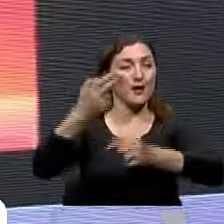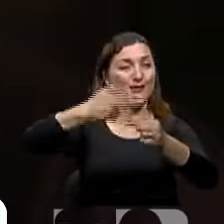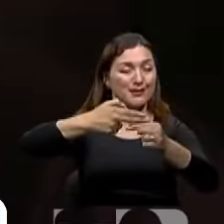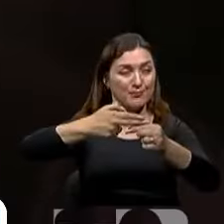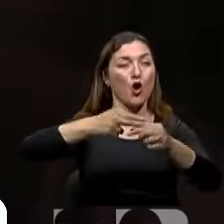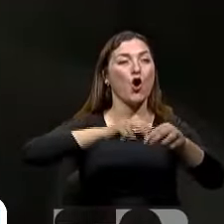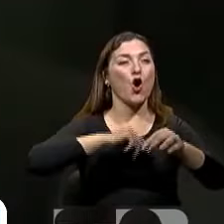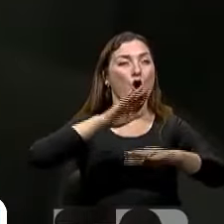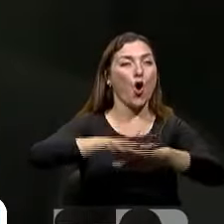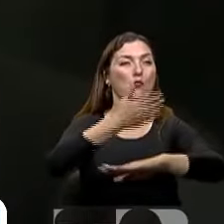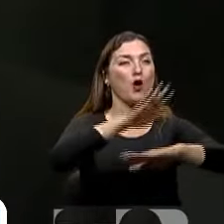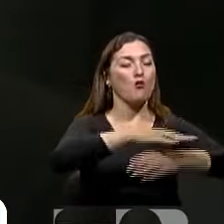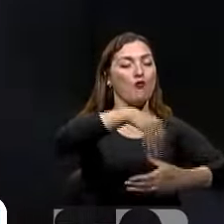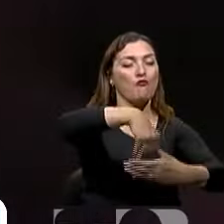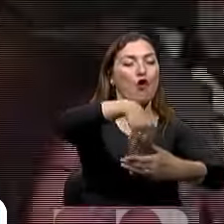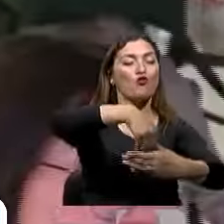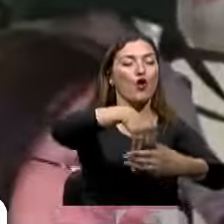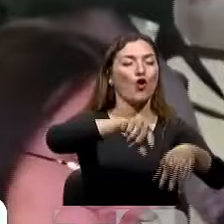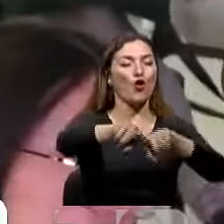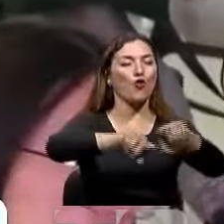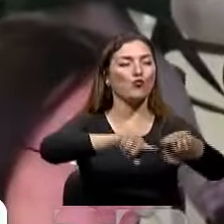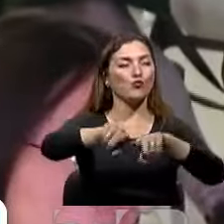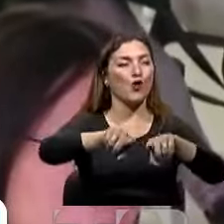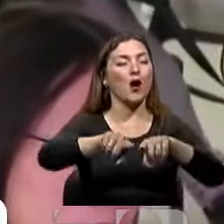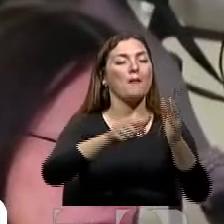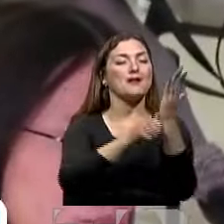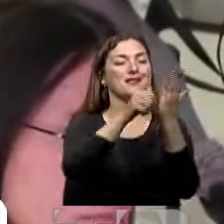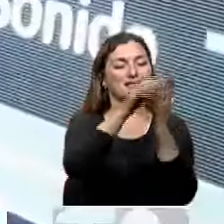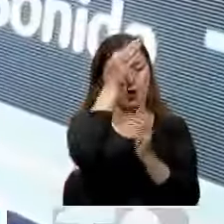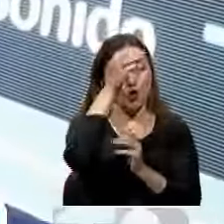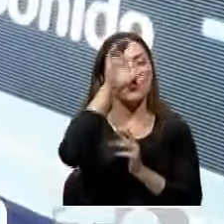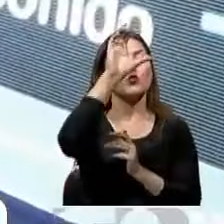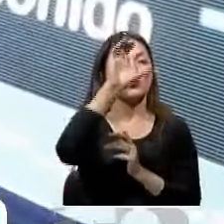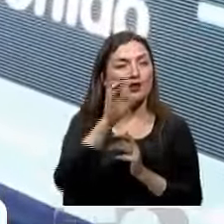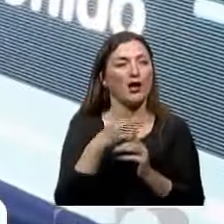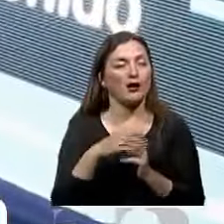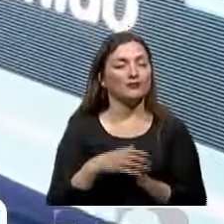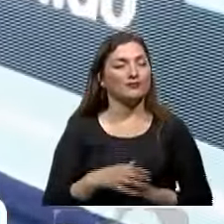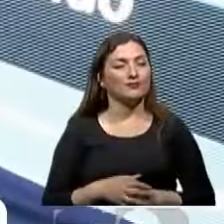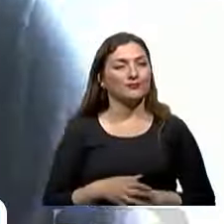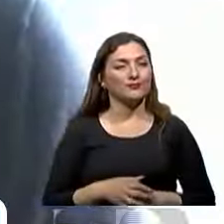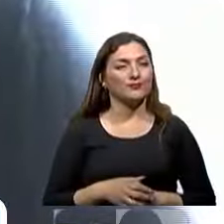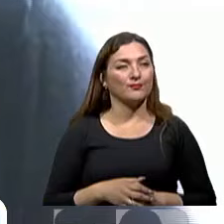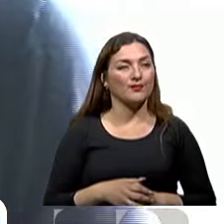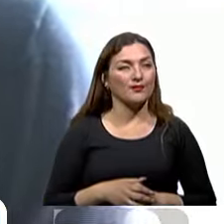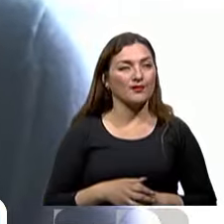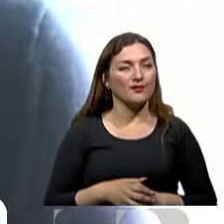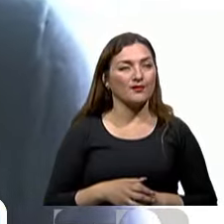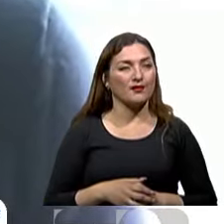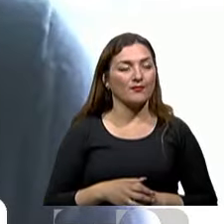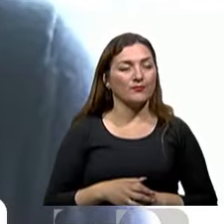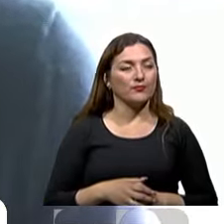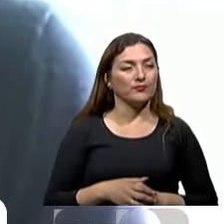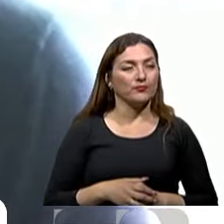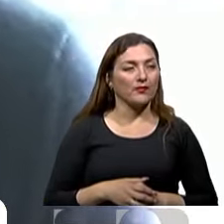en una convocatoria de fondos concursables por parte del Ministerio de Cultura y Fomento a la Creatividad. Y bueno, el resultado es